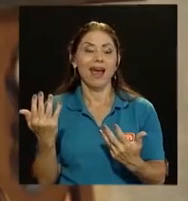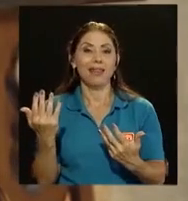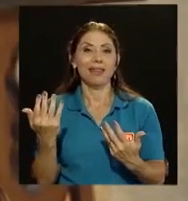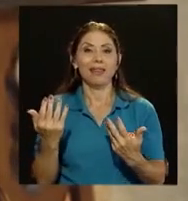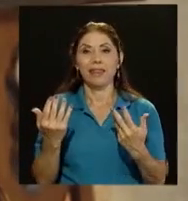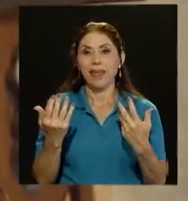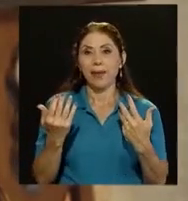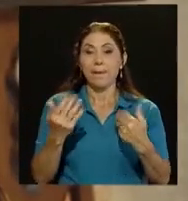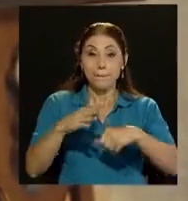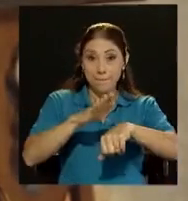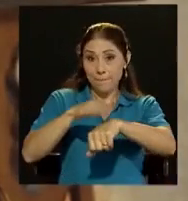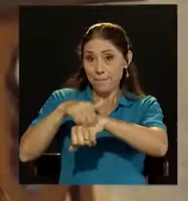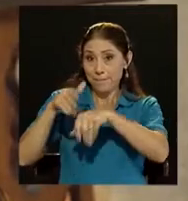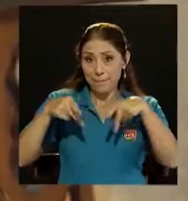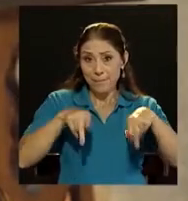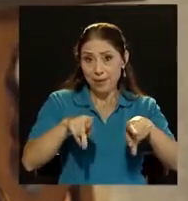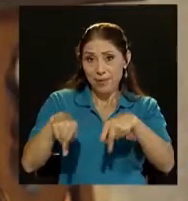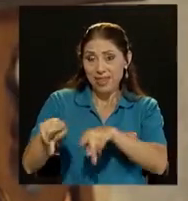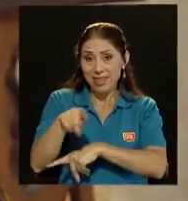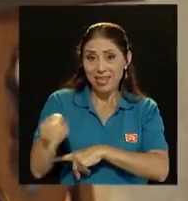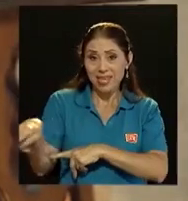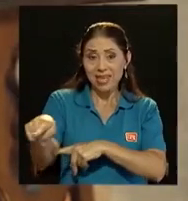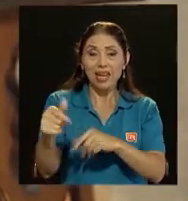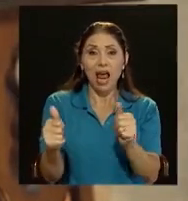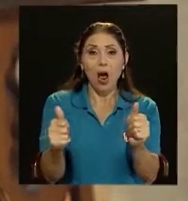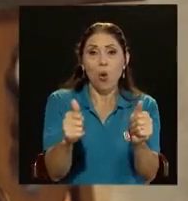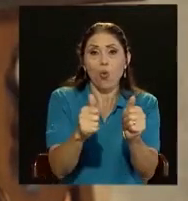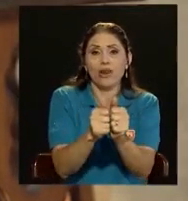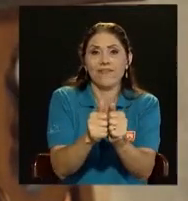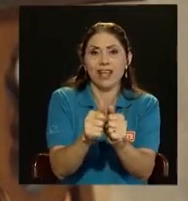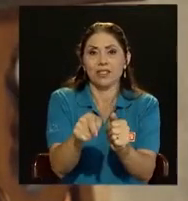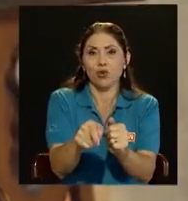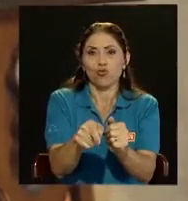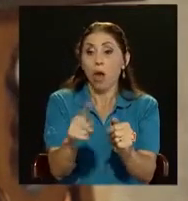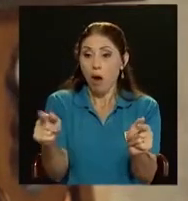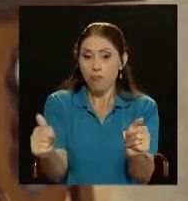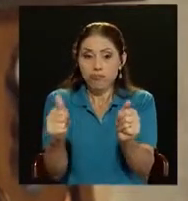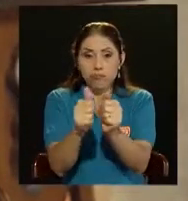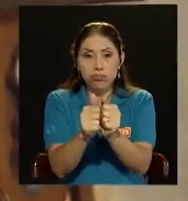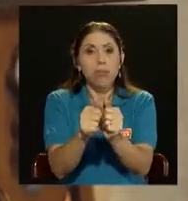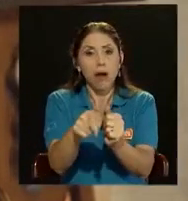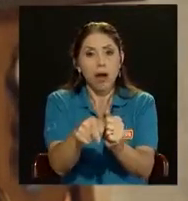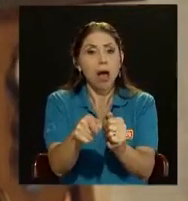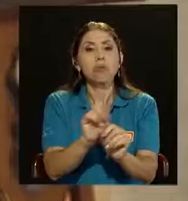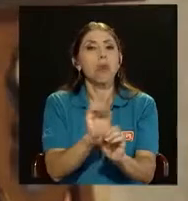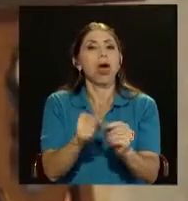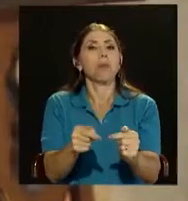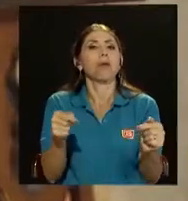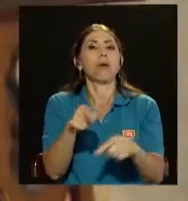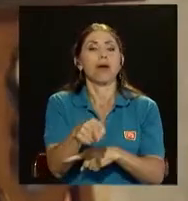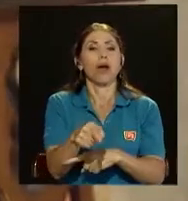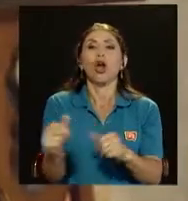permitir la unificación o no poner objeciones a la unificación alemana, junto con la idea